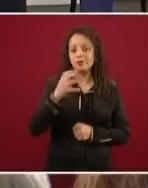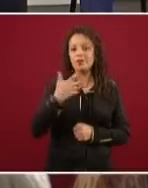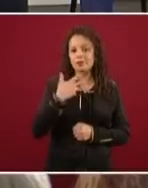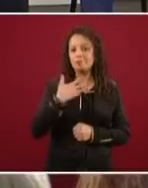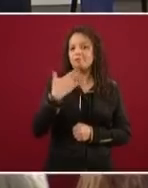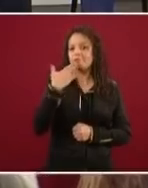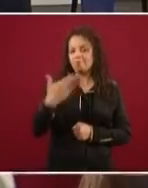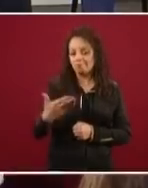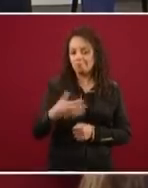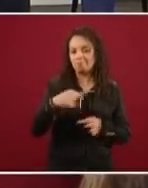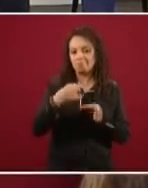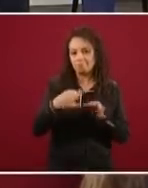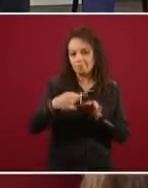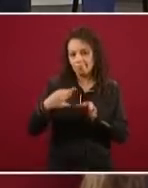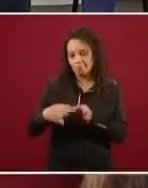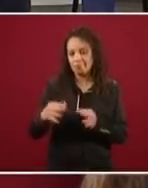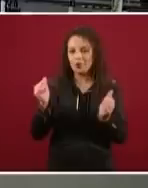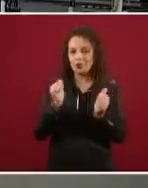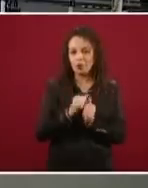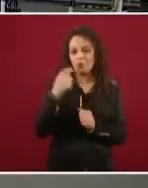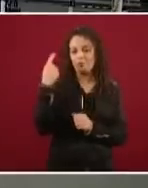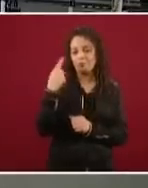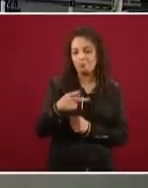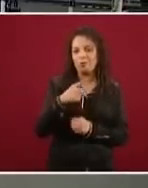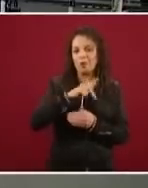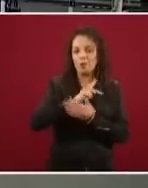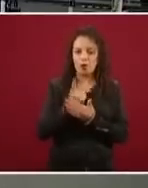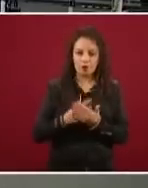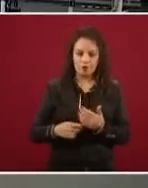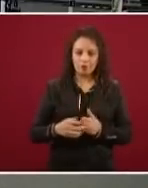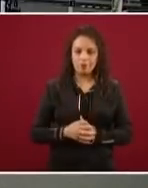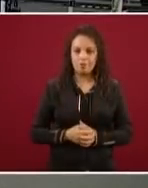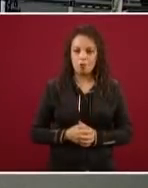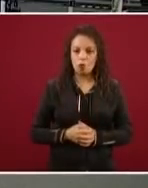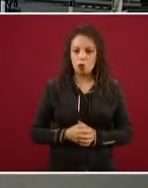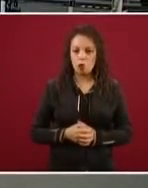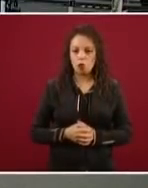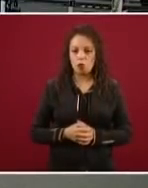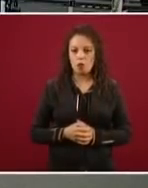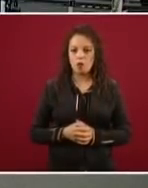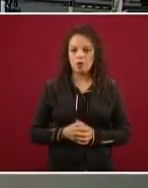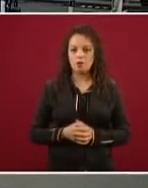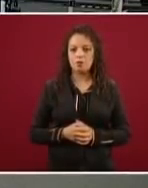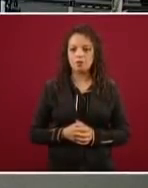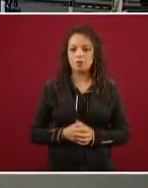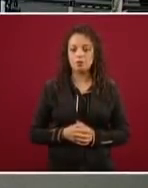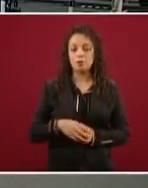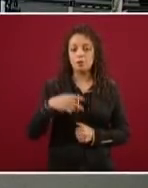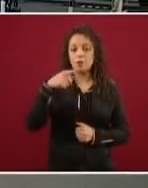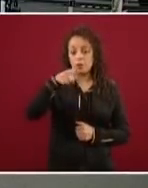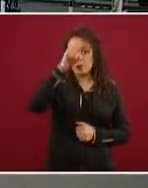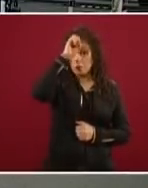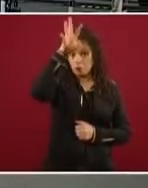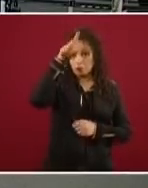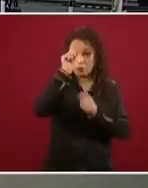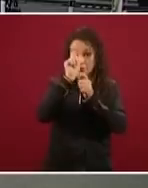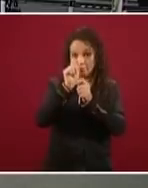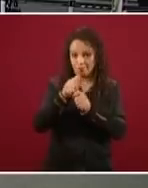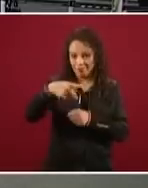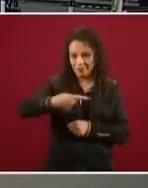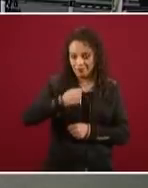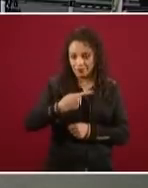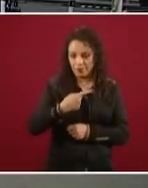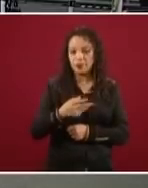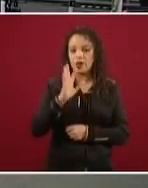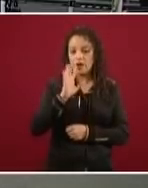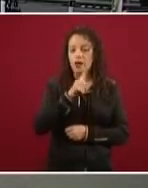plan es por lo de tu pregunta el fondo minero se va a regresar este el